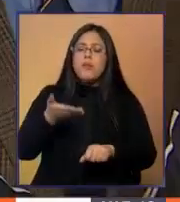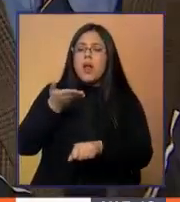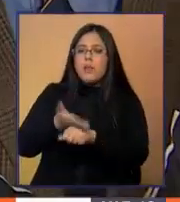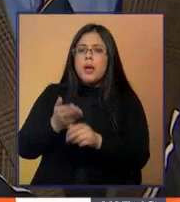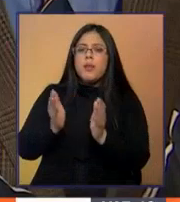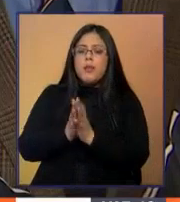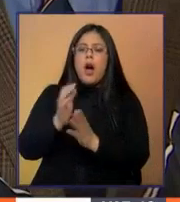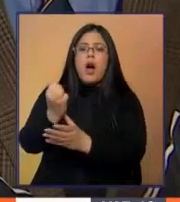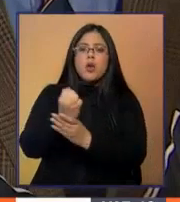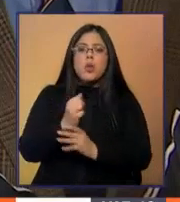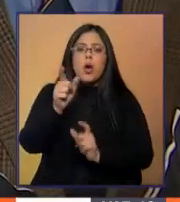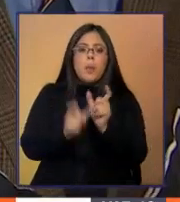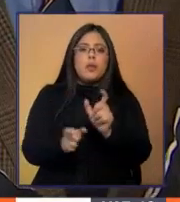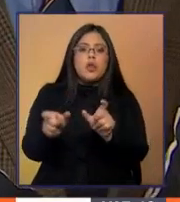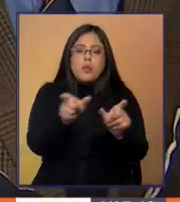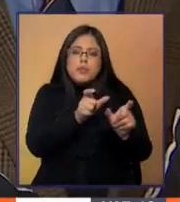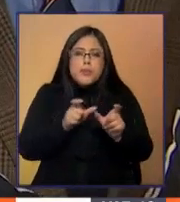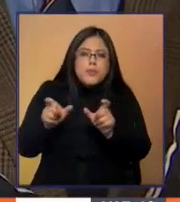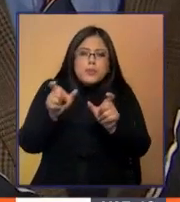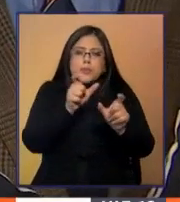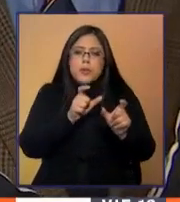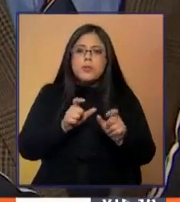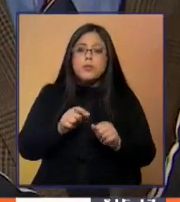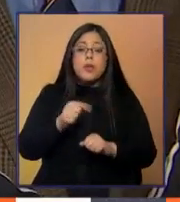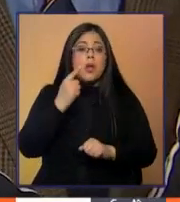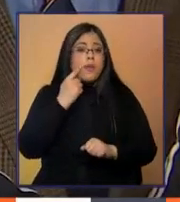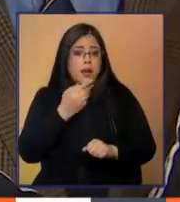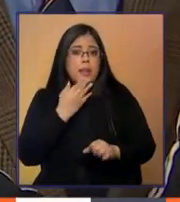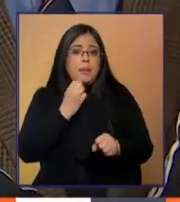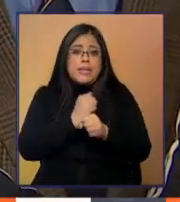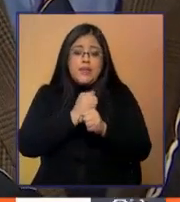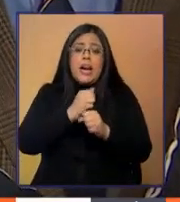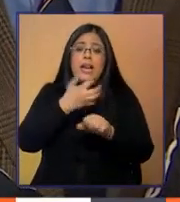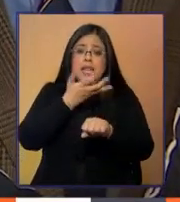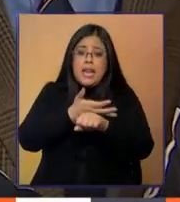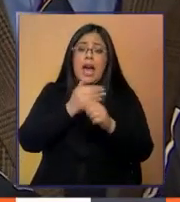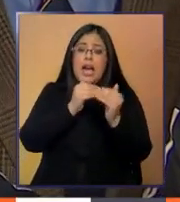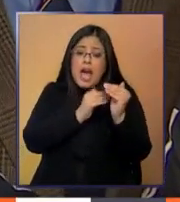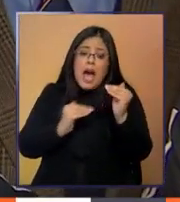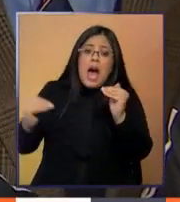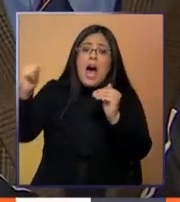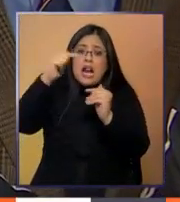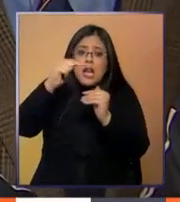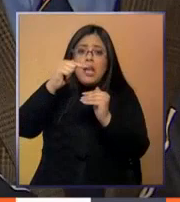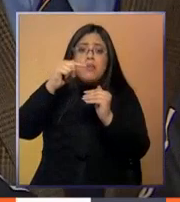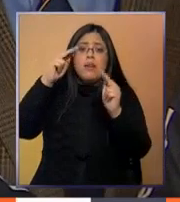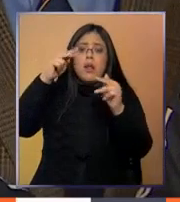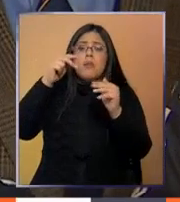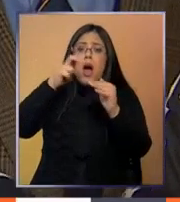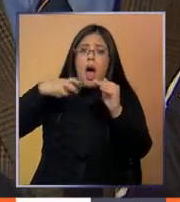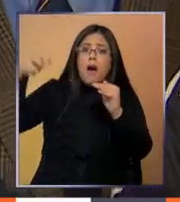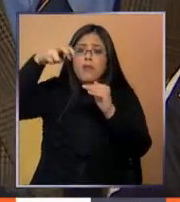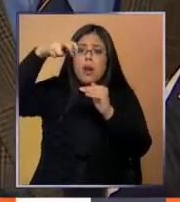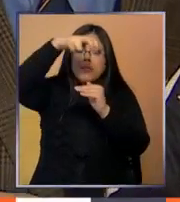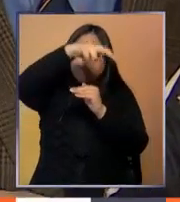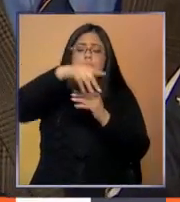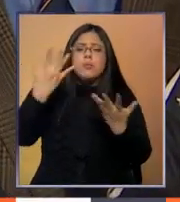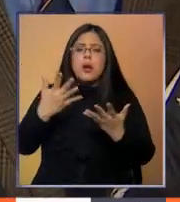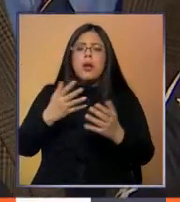Y fundamentalmente es trabajar lo que ocurre en superficie, es decir, darle mayor seguridad trabajando la posibilidad de instalar cámaras,